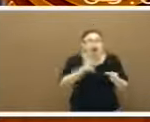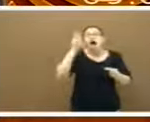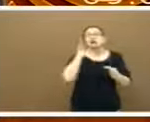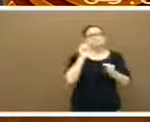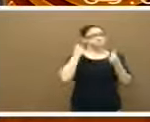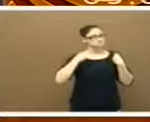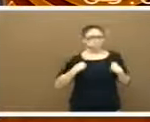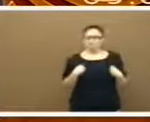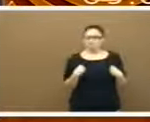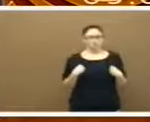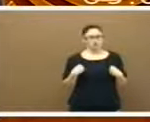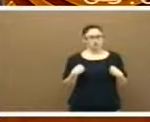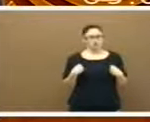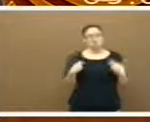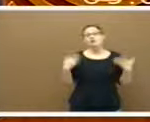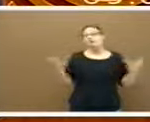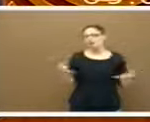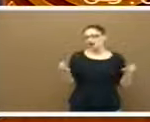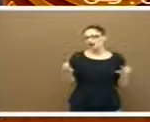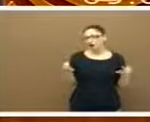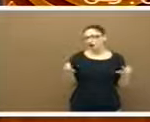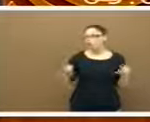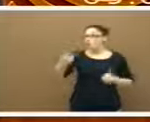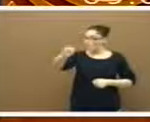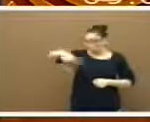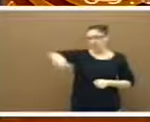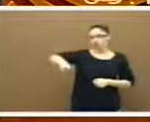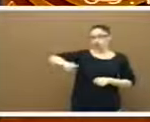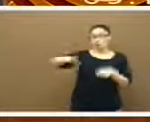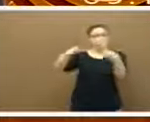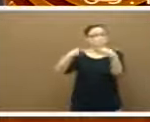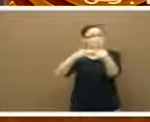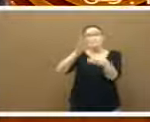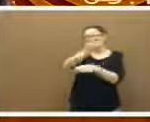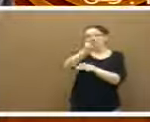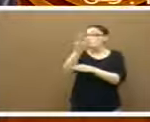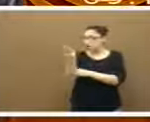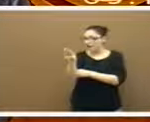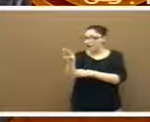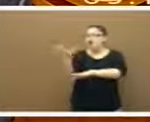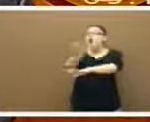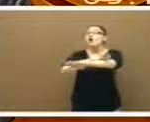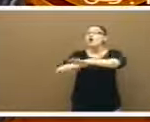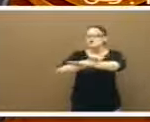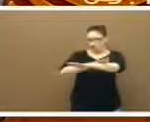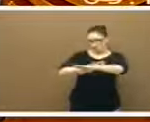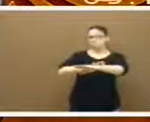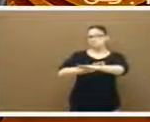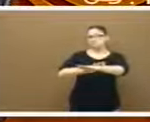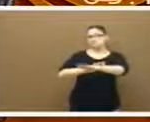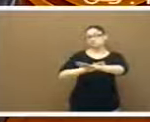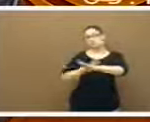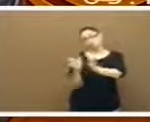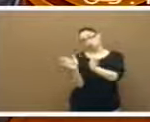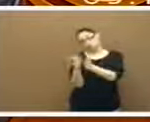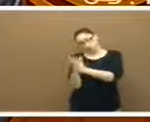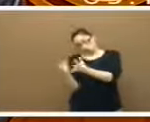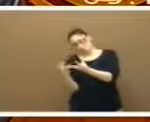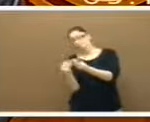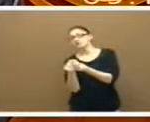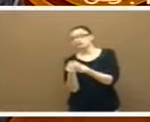menos que siguen ustedes, de una manera o de otra, señores del Partido Popular, señores del Gobierno y socios y aledaños, siguen